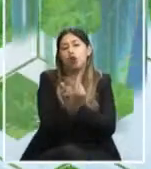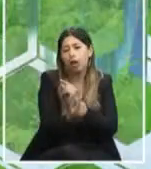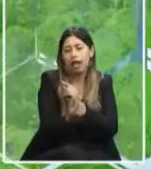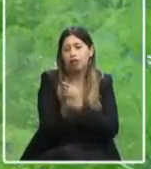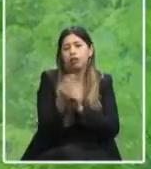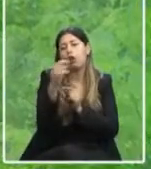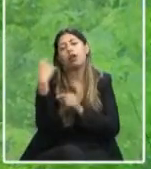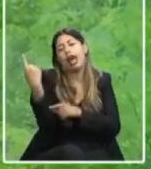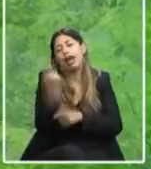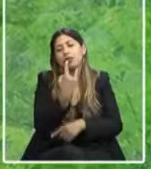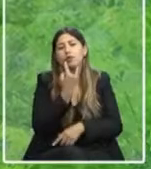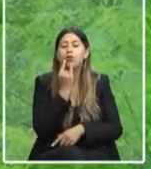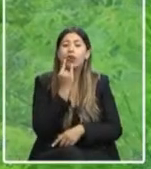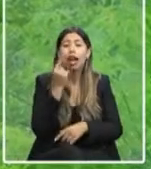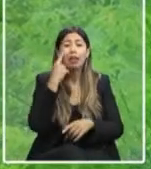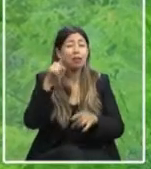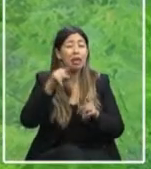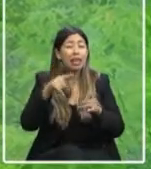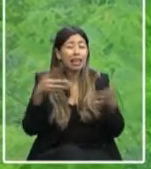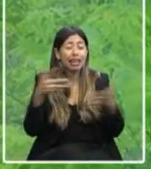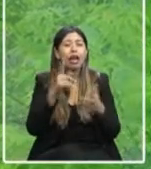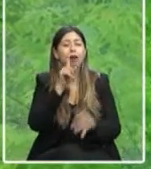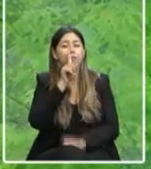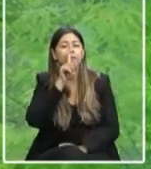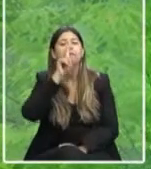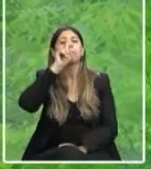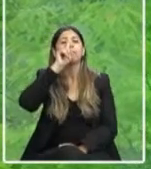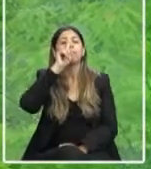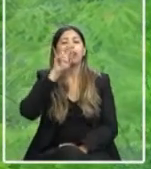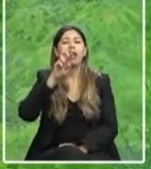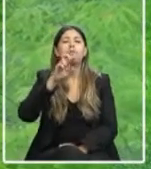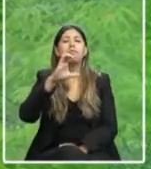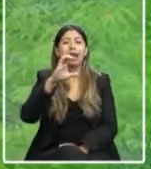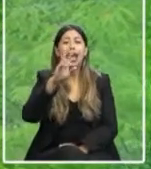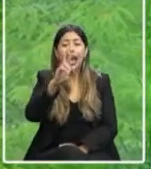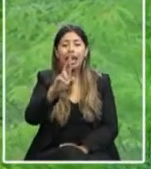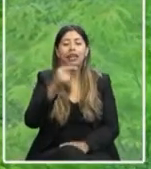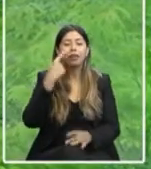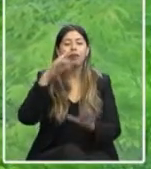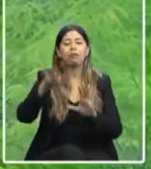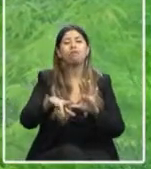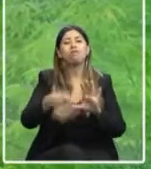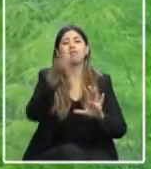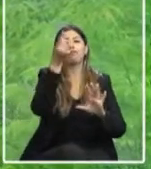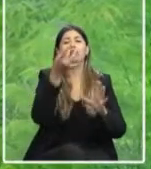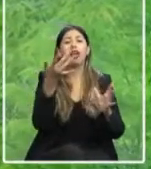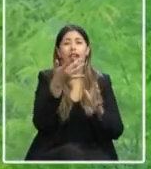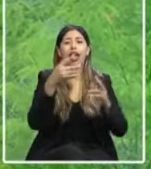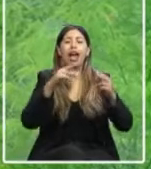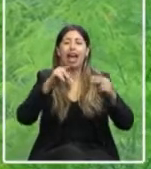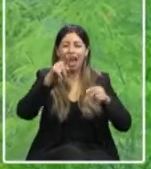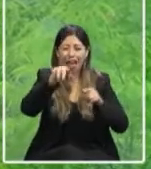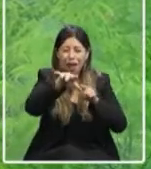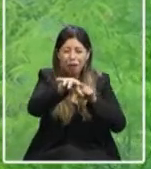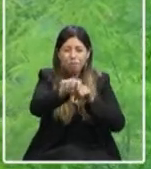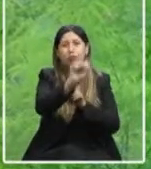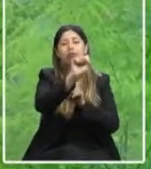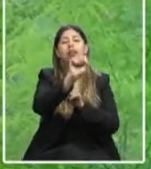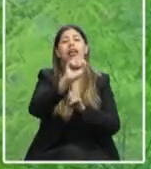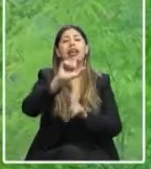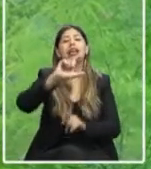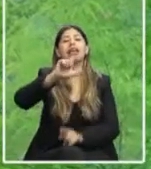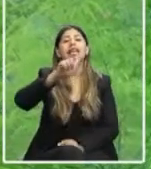detectar trazas genómicas, para detectar la presencia del genoma de este